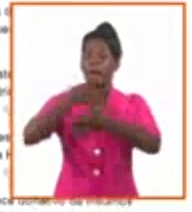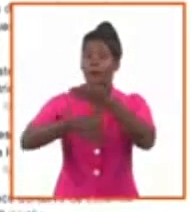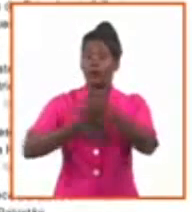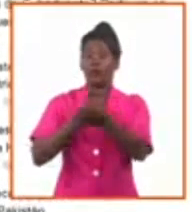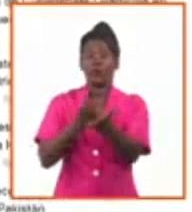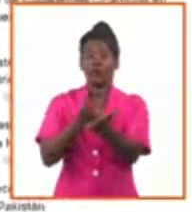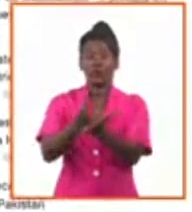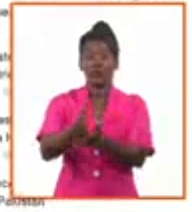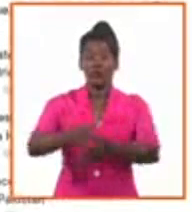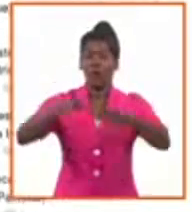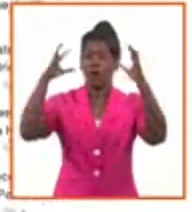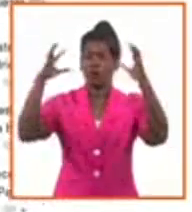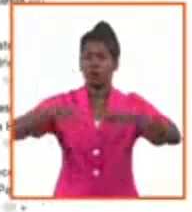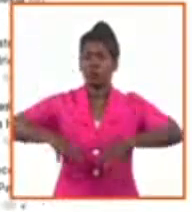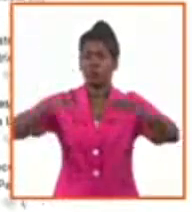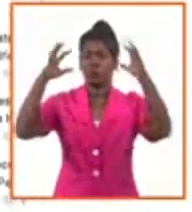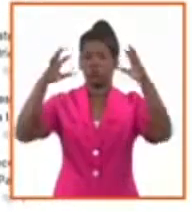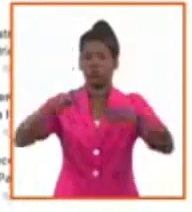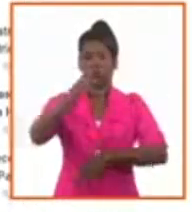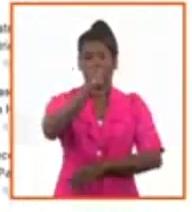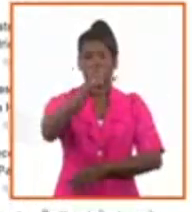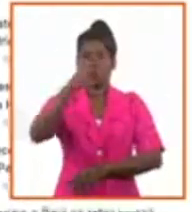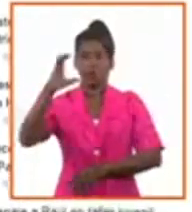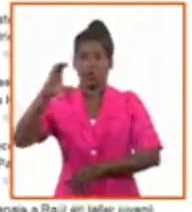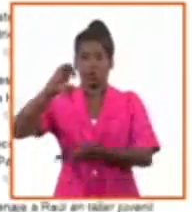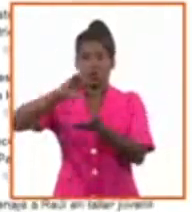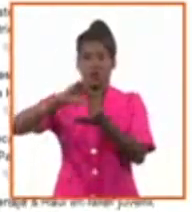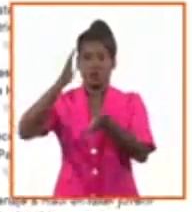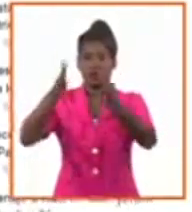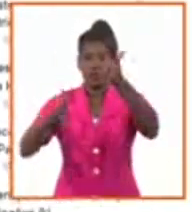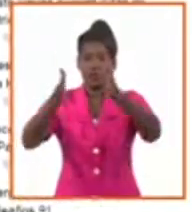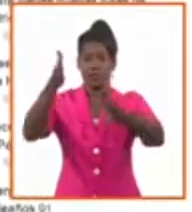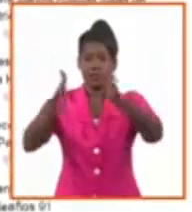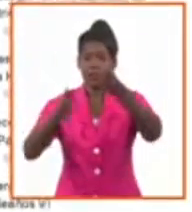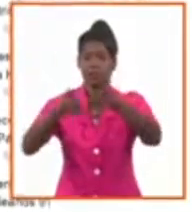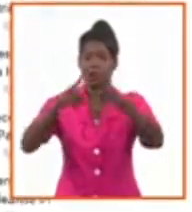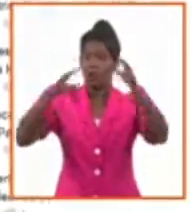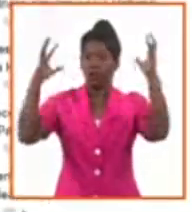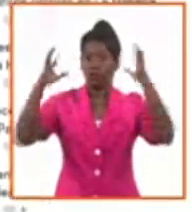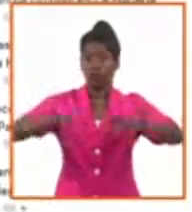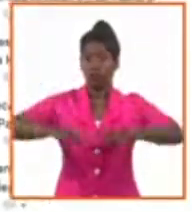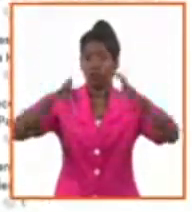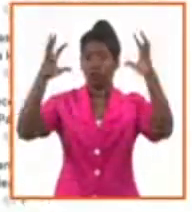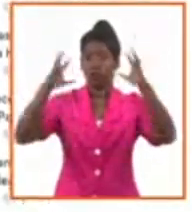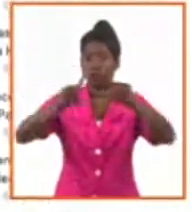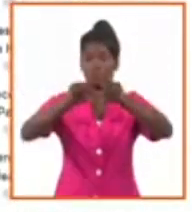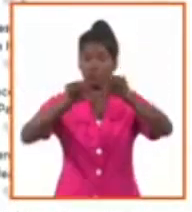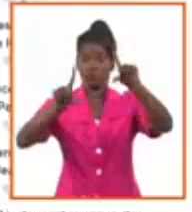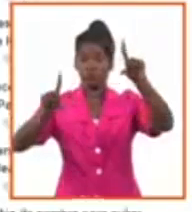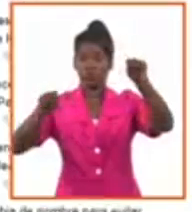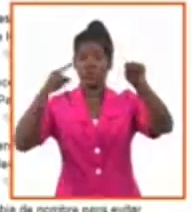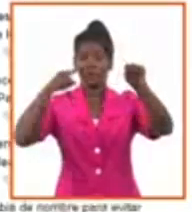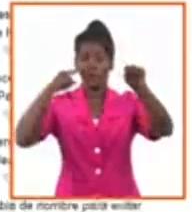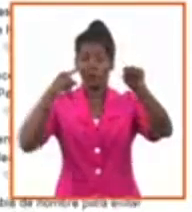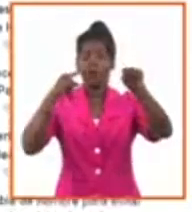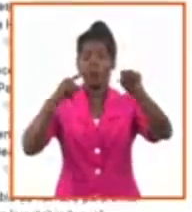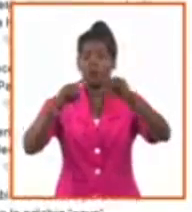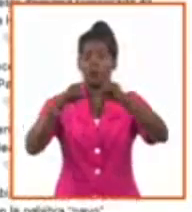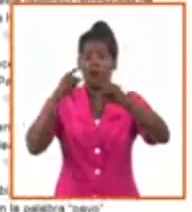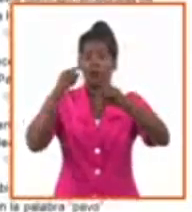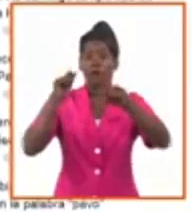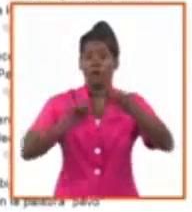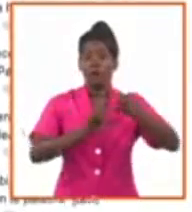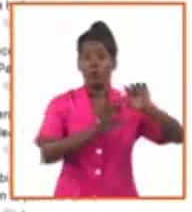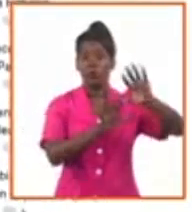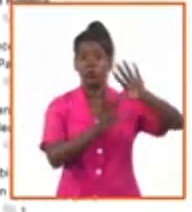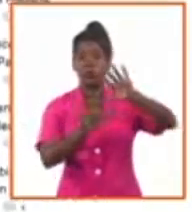en el occidente y centro de Cuba. Dice que la amplia zona de bajas presiones sobre el noreste del Mar Caribe y la península de Yucatán en las últimas horas se ha